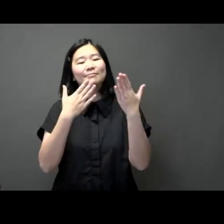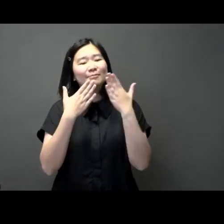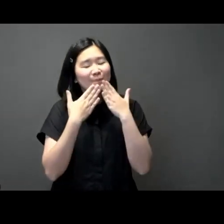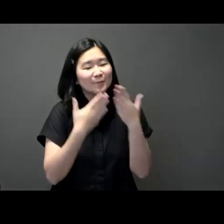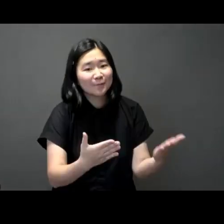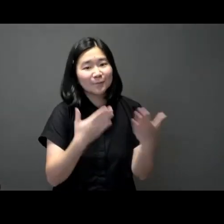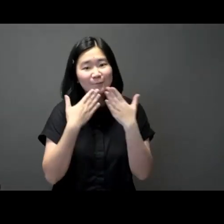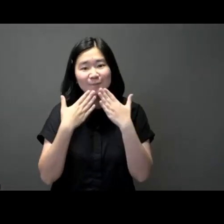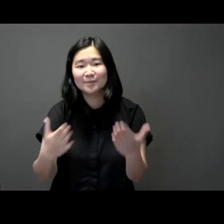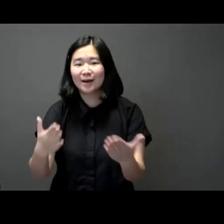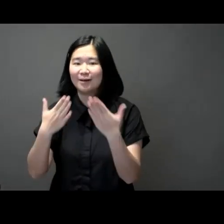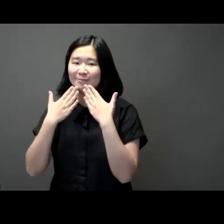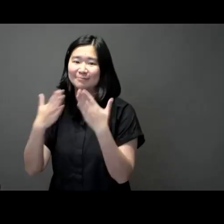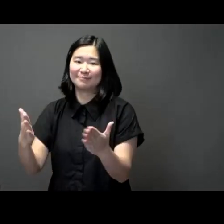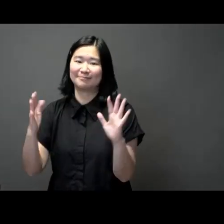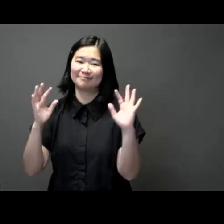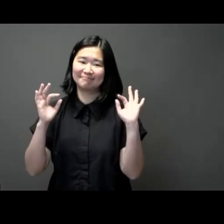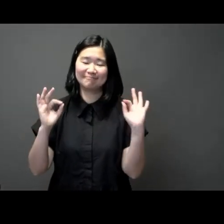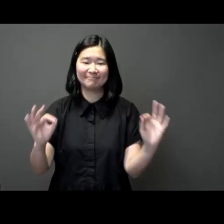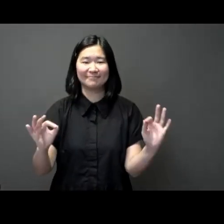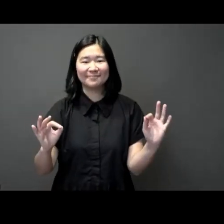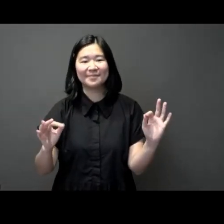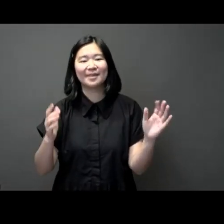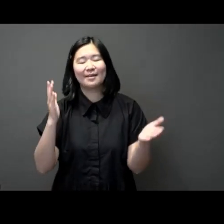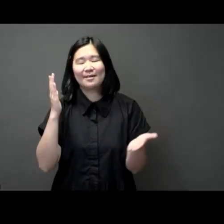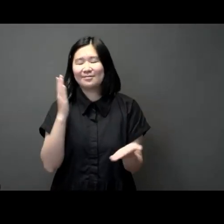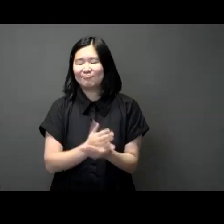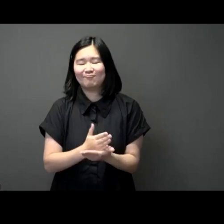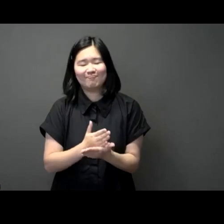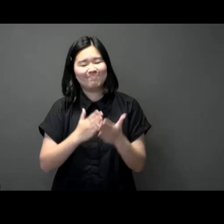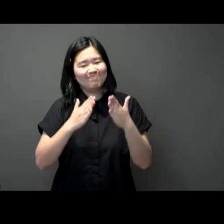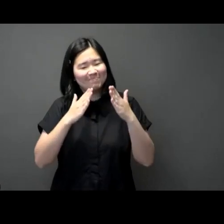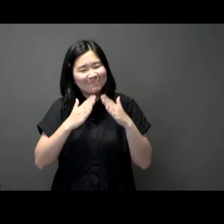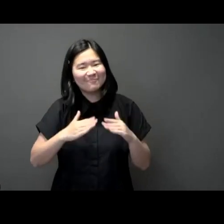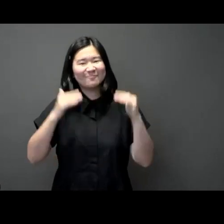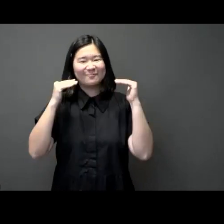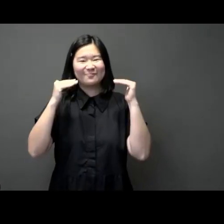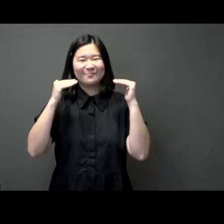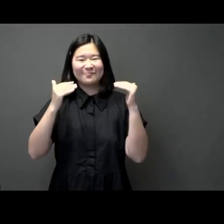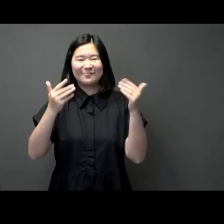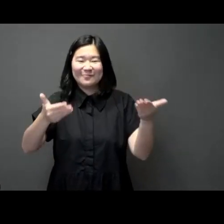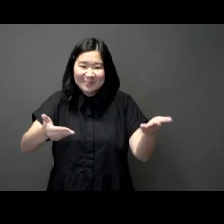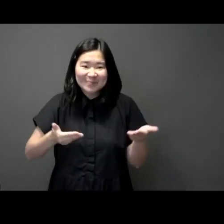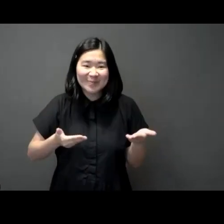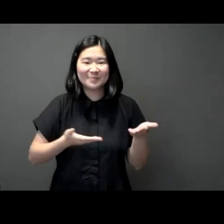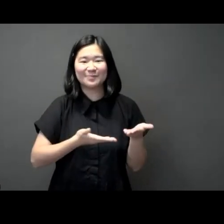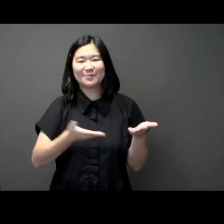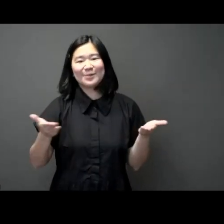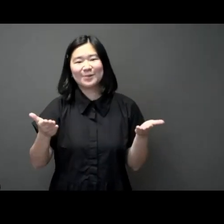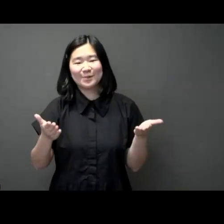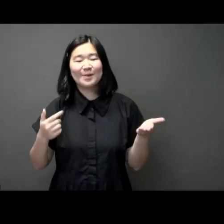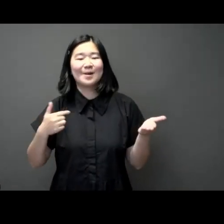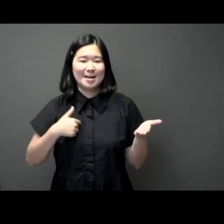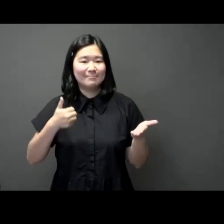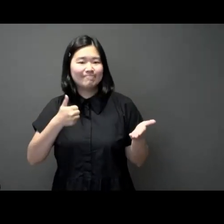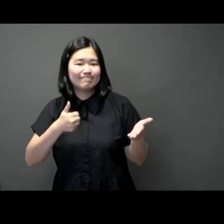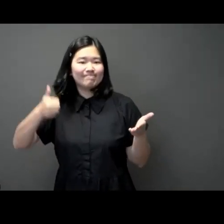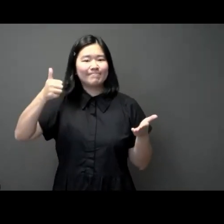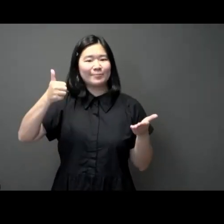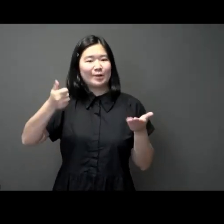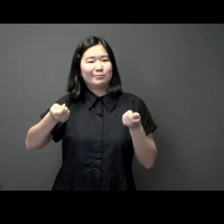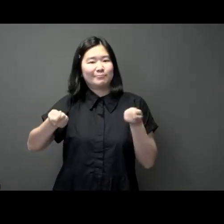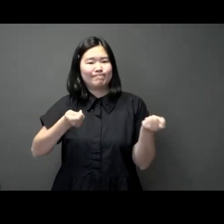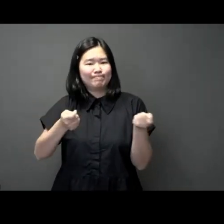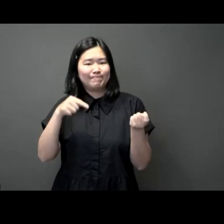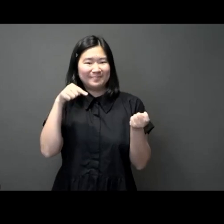todos la Pan-American bienvenida. on Social and Environmental Determinants for Health Soy Equity la at the Pan-American directora del programa